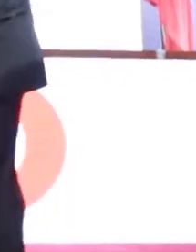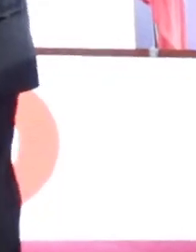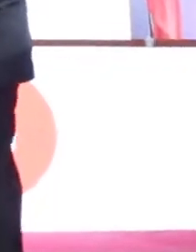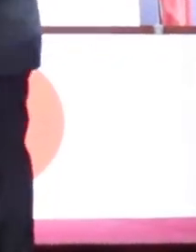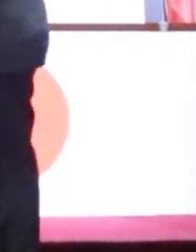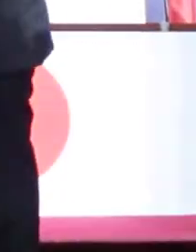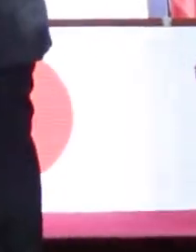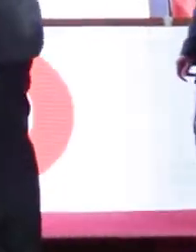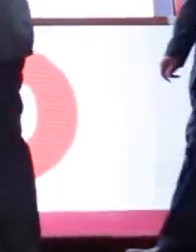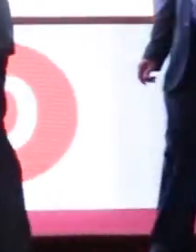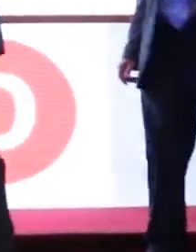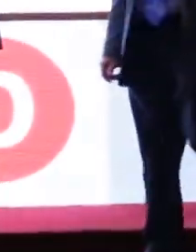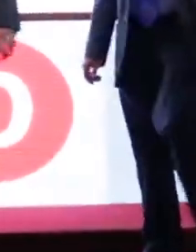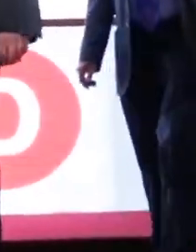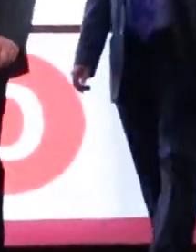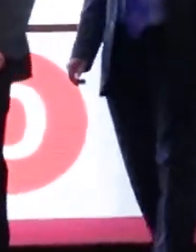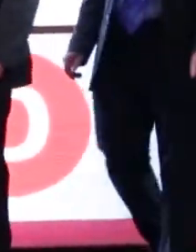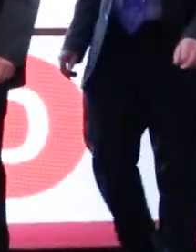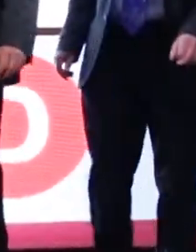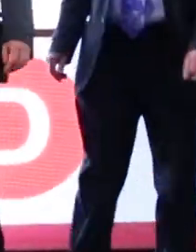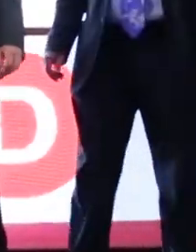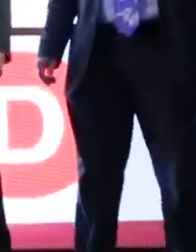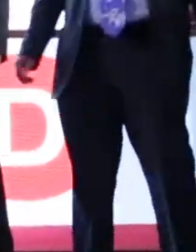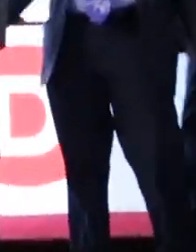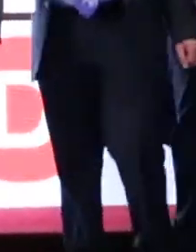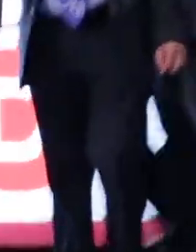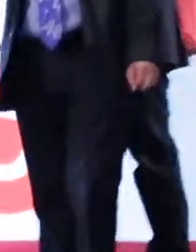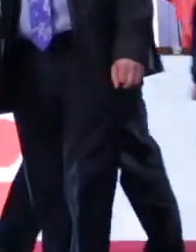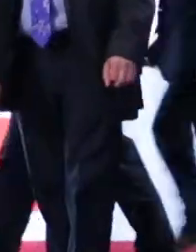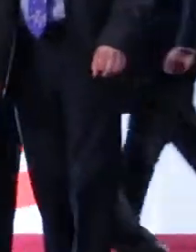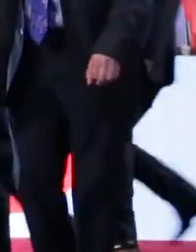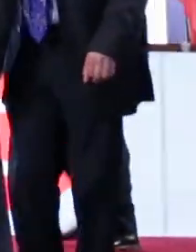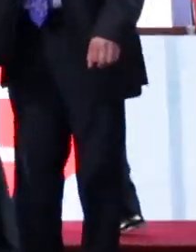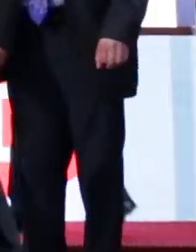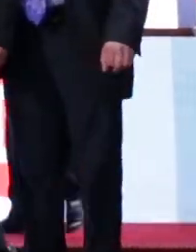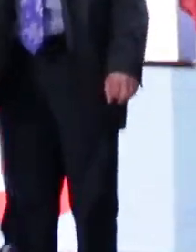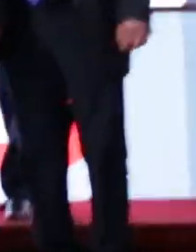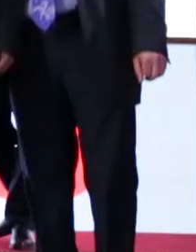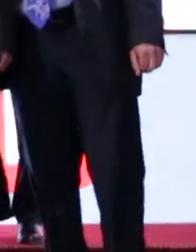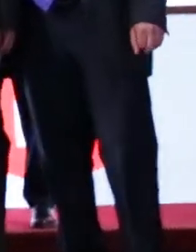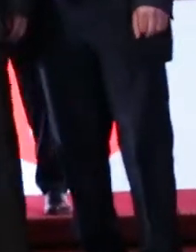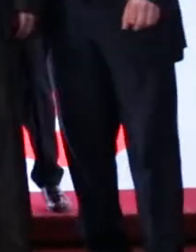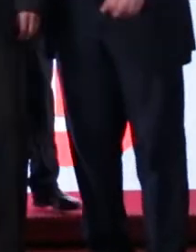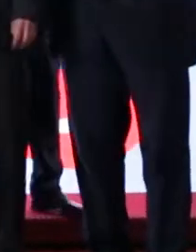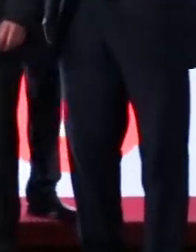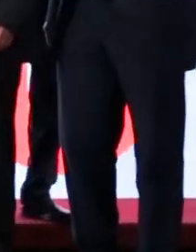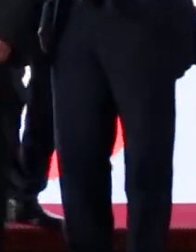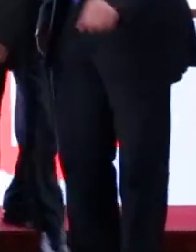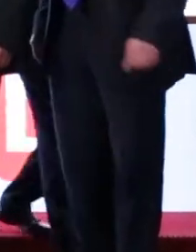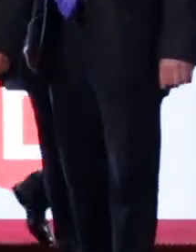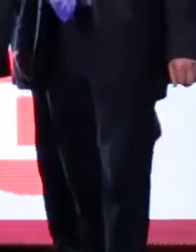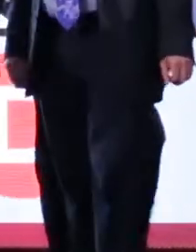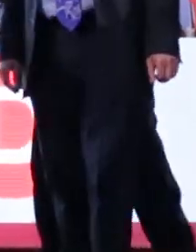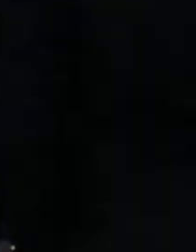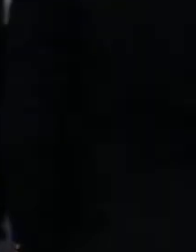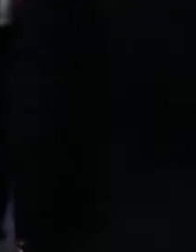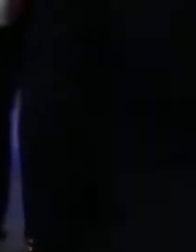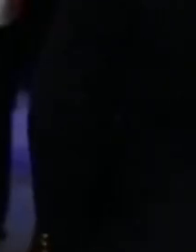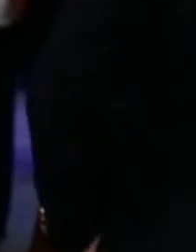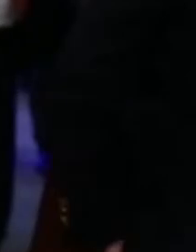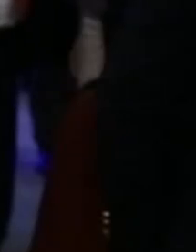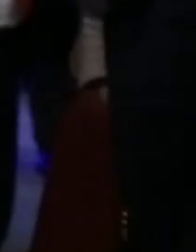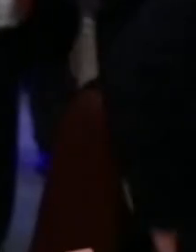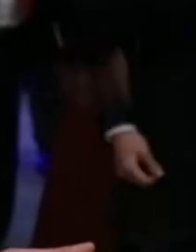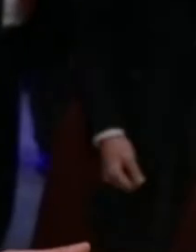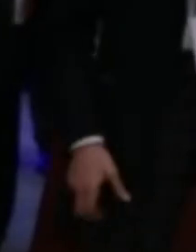nunca pensamos. Llegar aquí fue algún logro que logramos entre todos, con el profe, con los que nos ayudaban, y